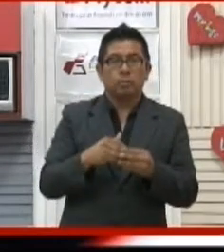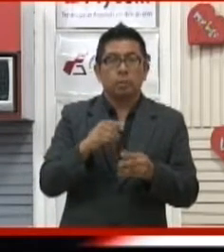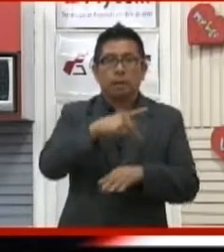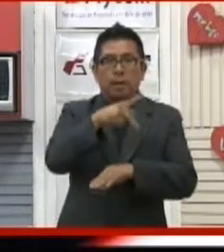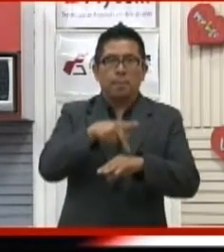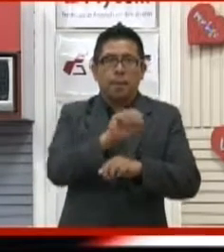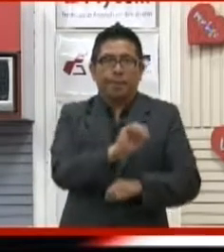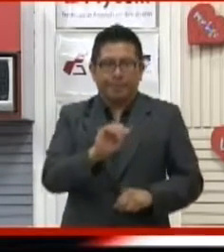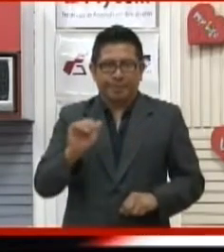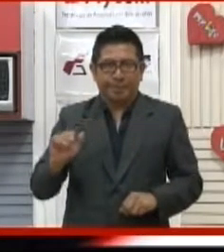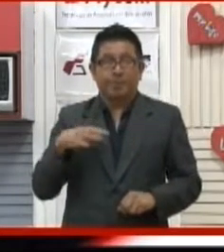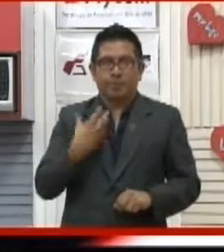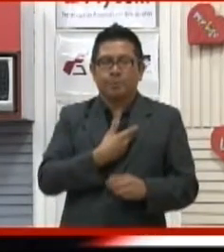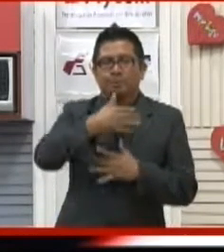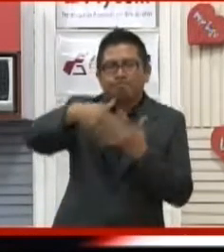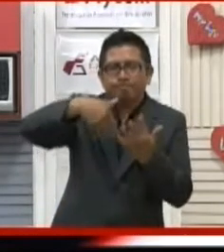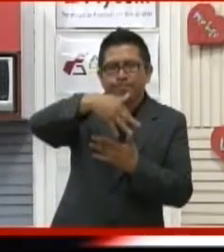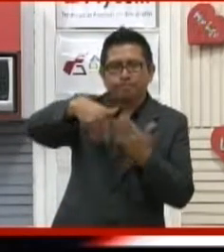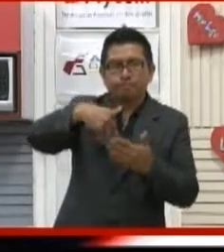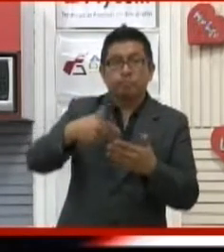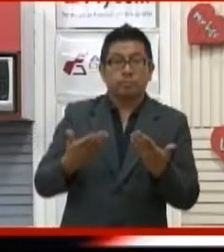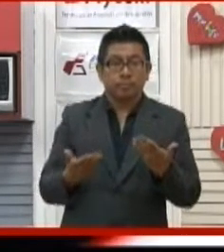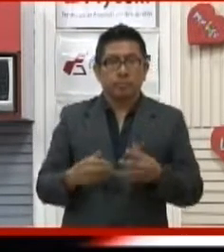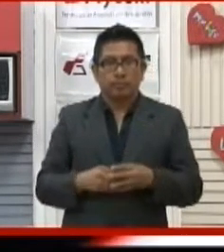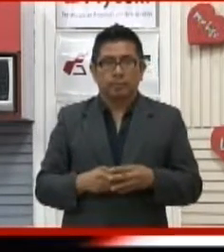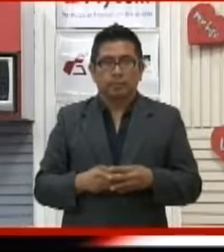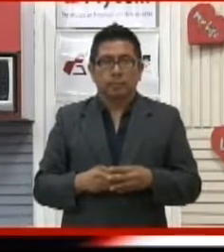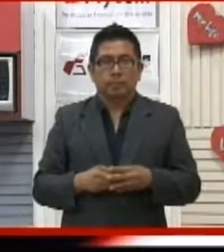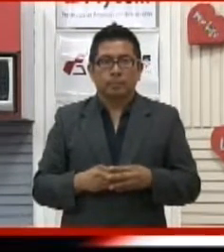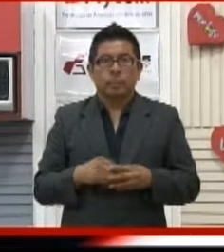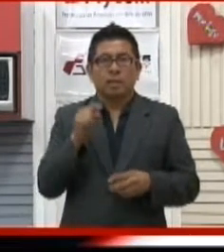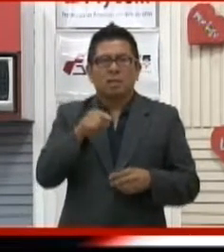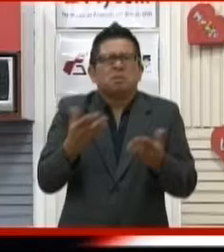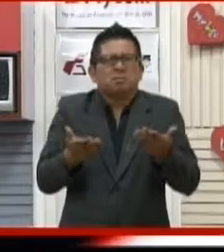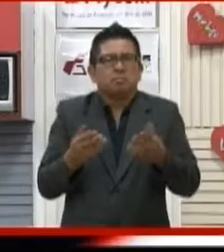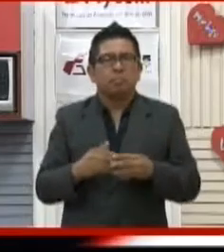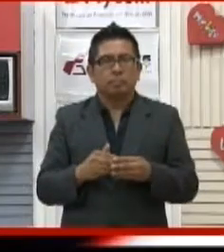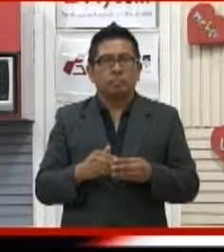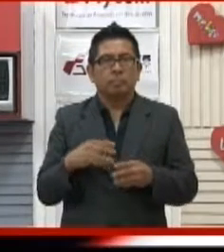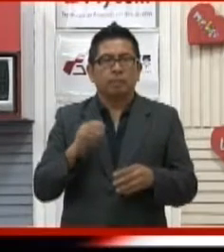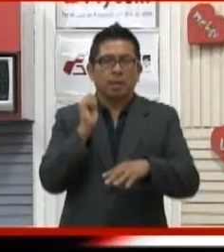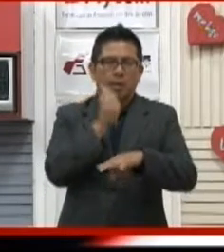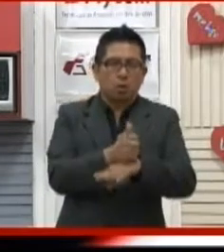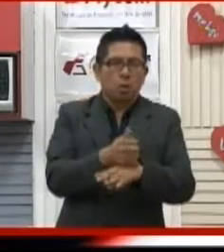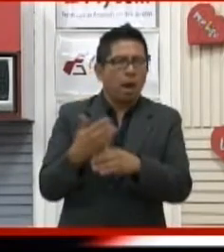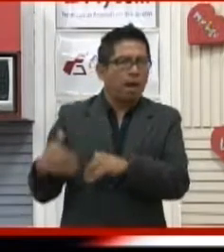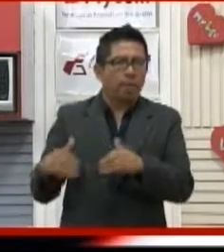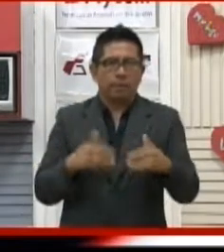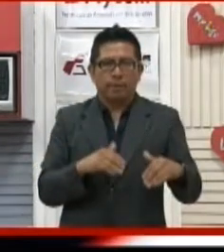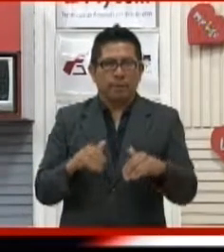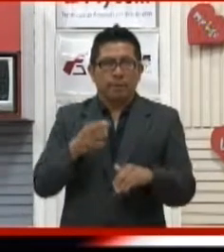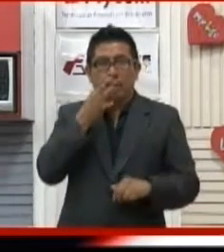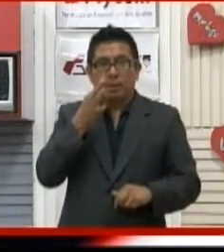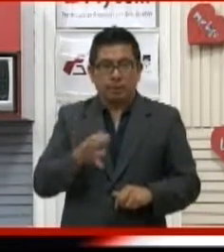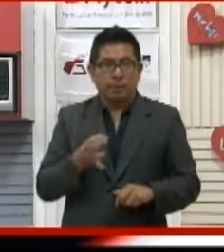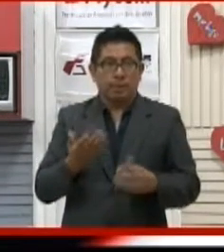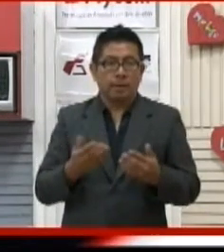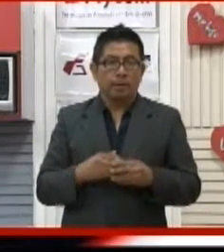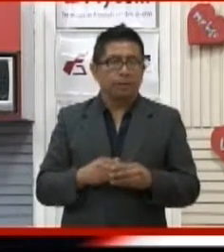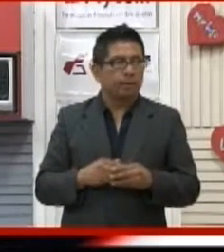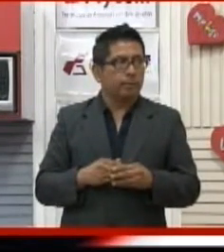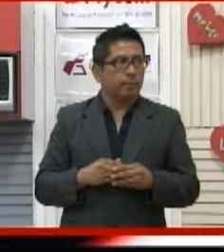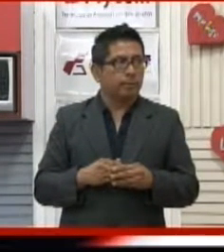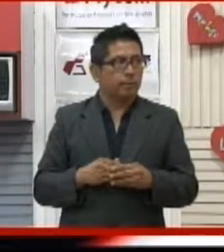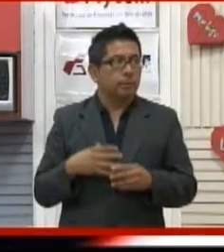1 en adelante, en el cual pues harán juegos Bueno, la verdad es de que pasar